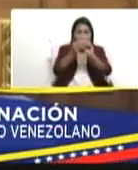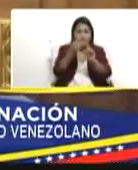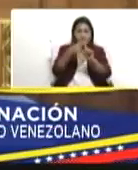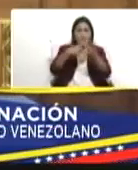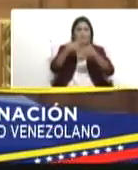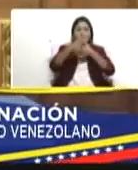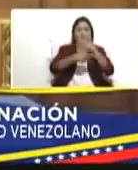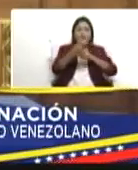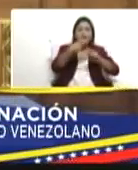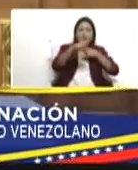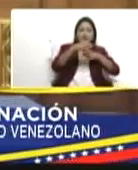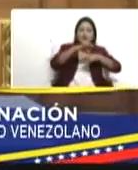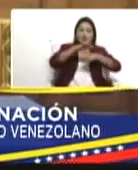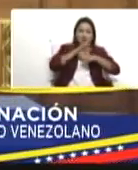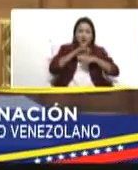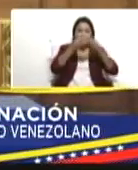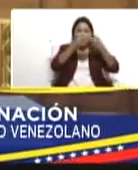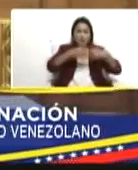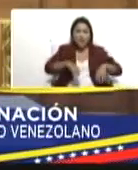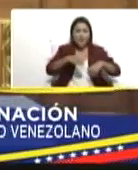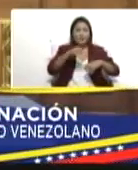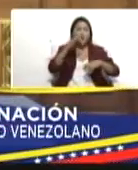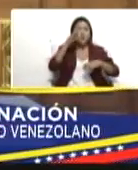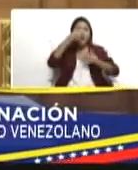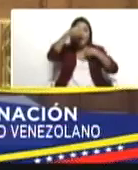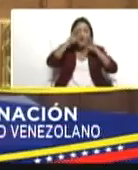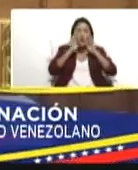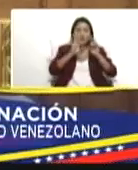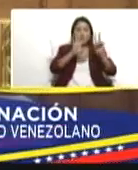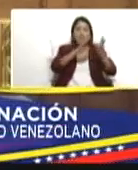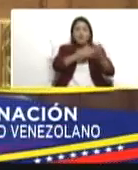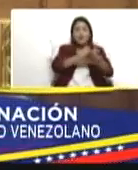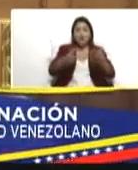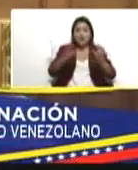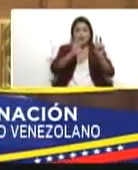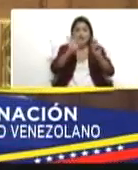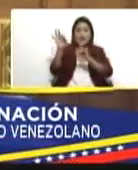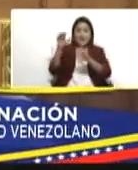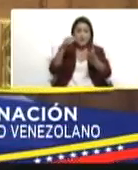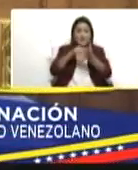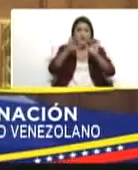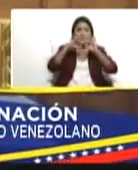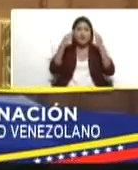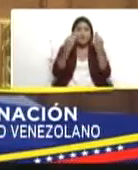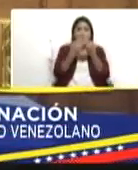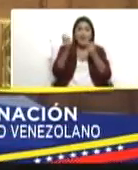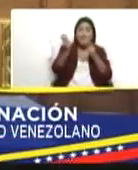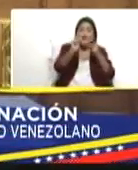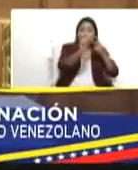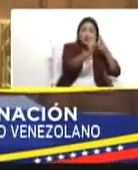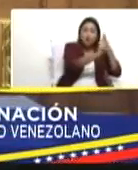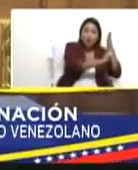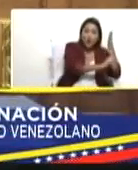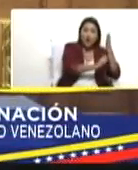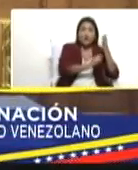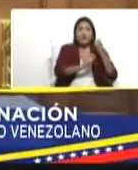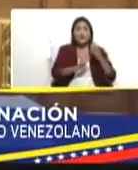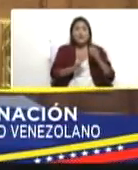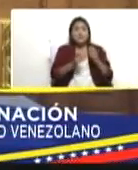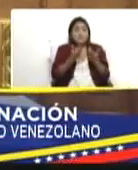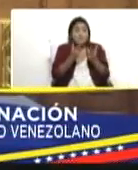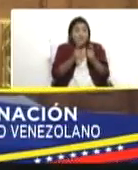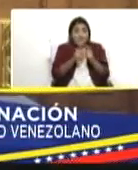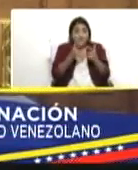de proteína con el que se atendieron a 7,600 1000 familias mensualmente siendo la cifra más